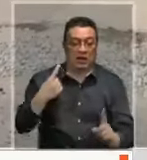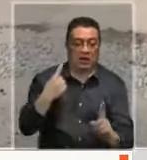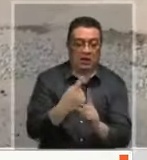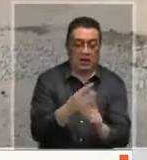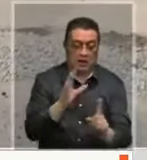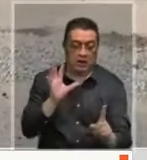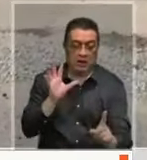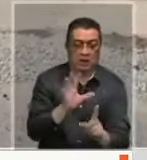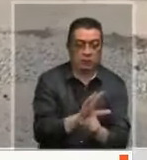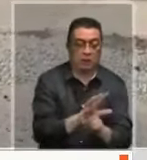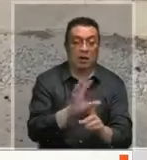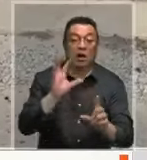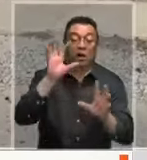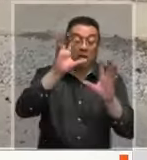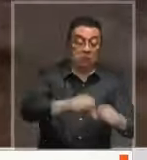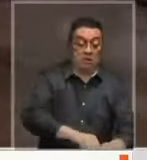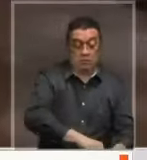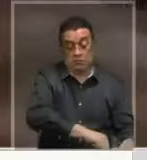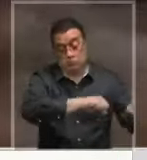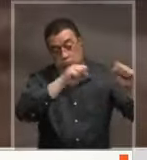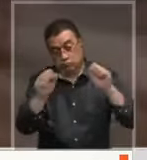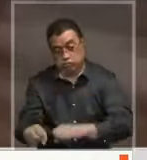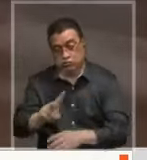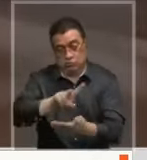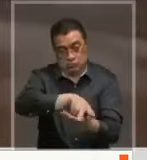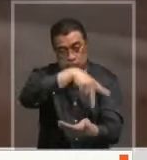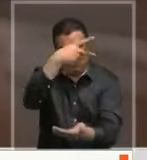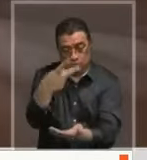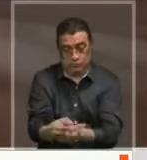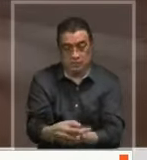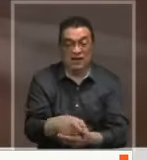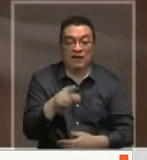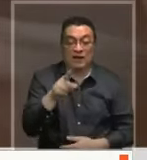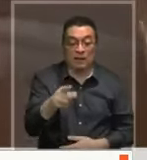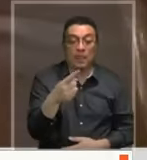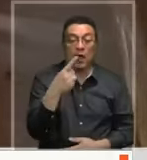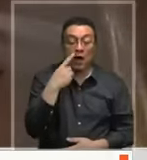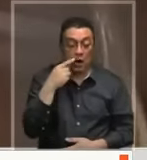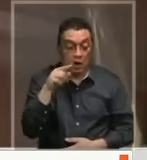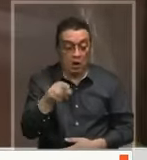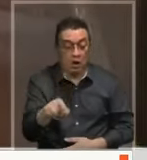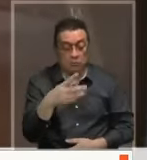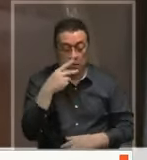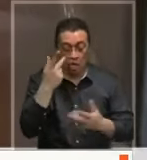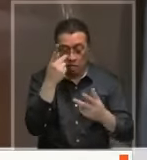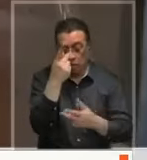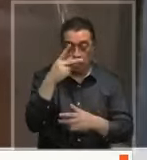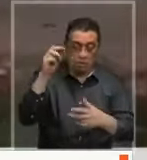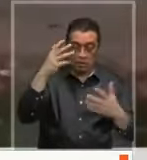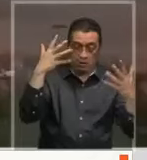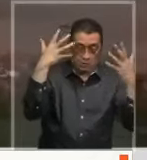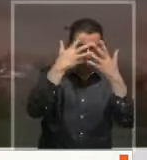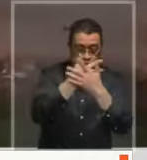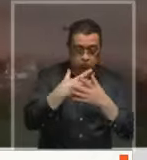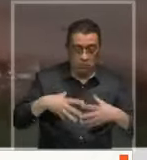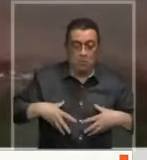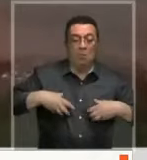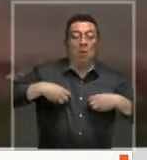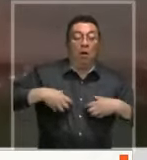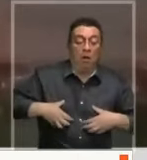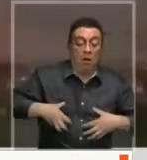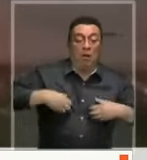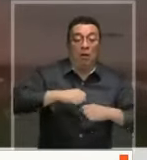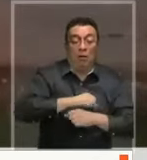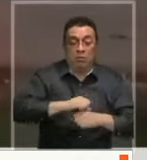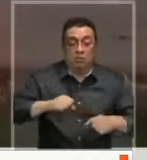Es cuando lo reducen en el suelo y obviamente él comienza a perder el sentido, la respiración y obviamente